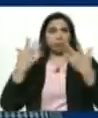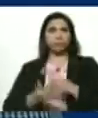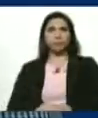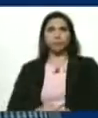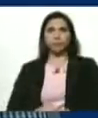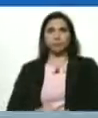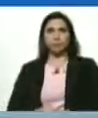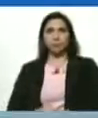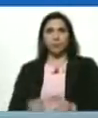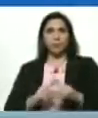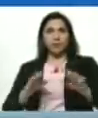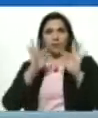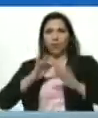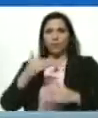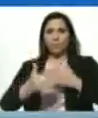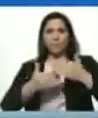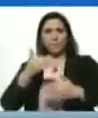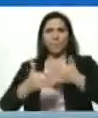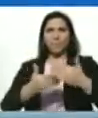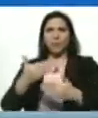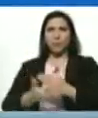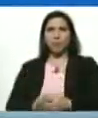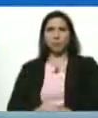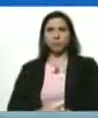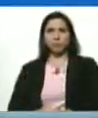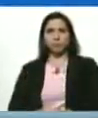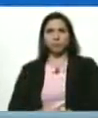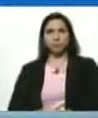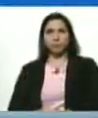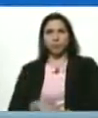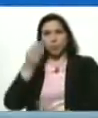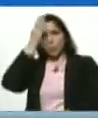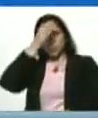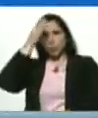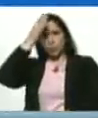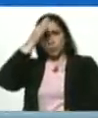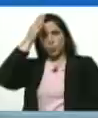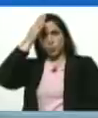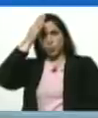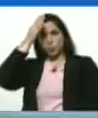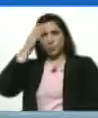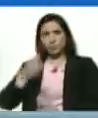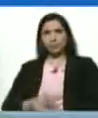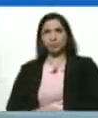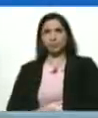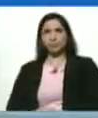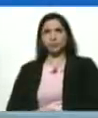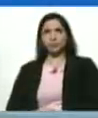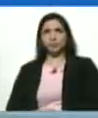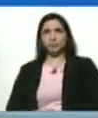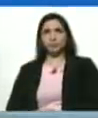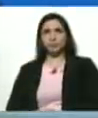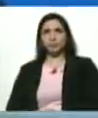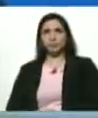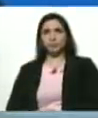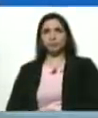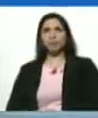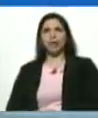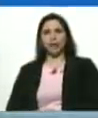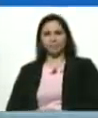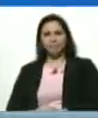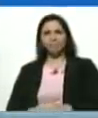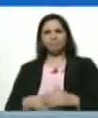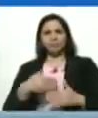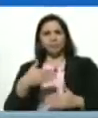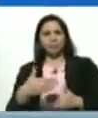pero de manera gradual progresiva consciente remando todos al mismo ritmo de